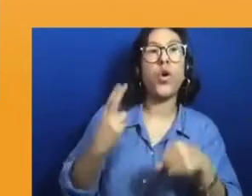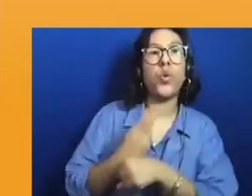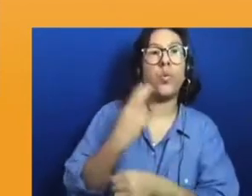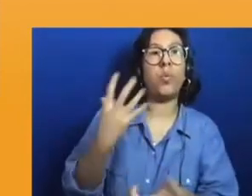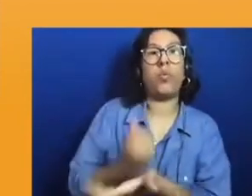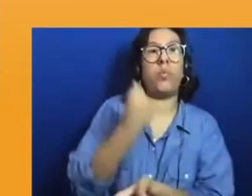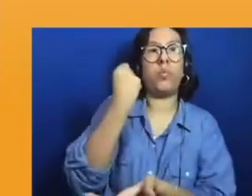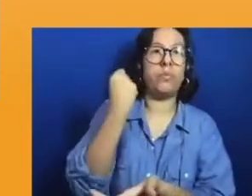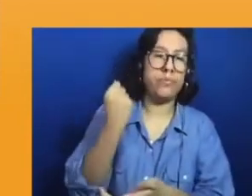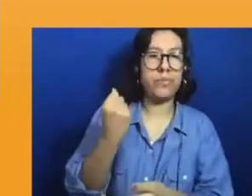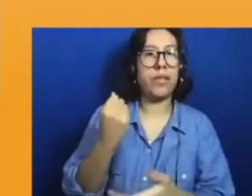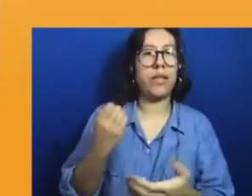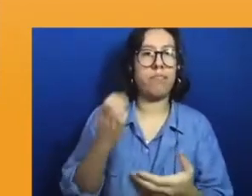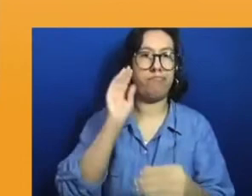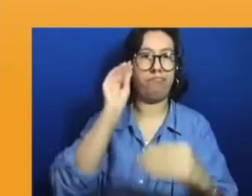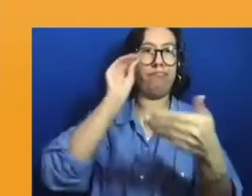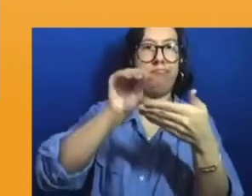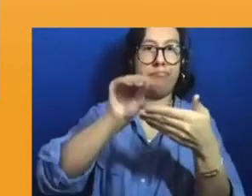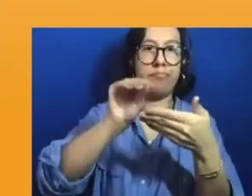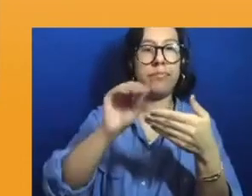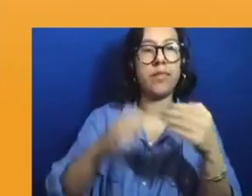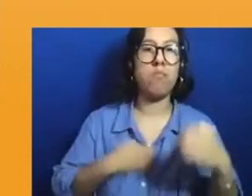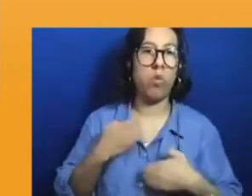para transmitir la emoción.